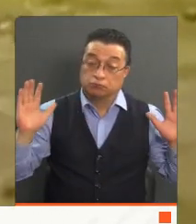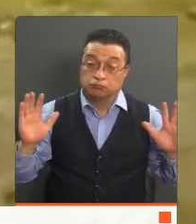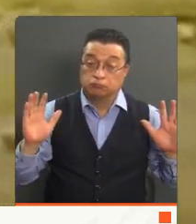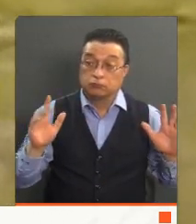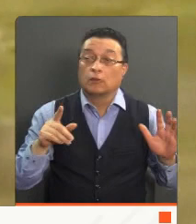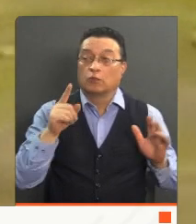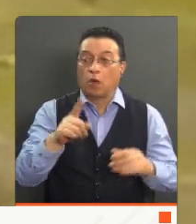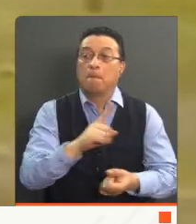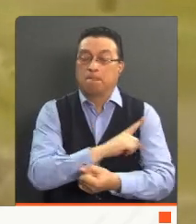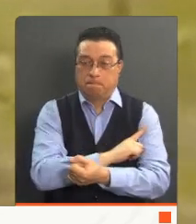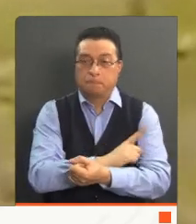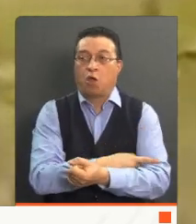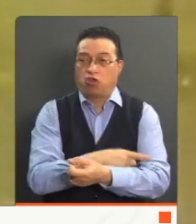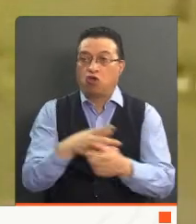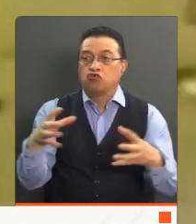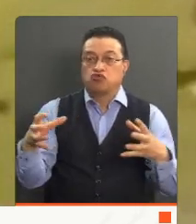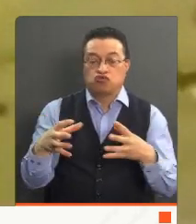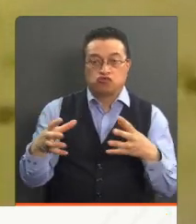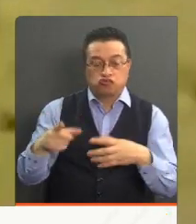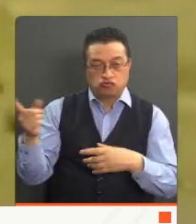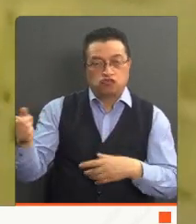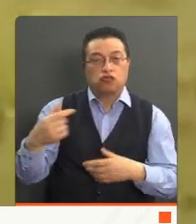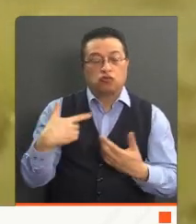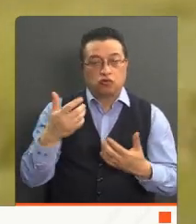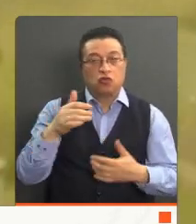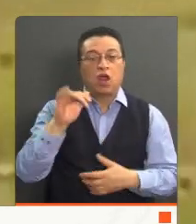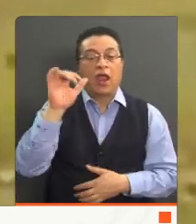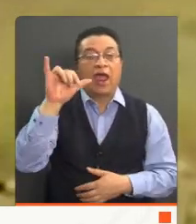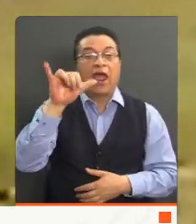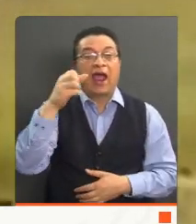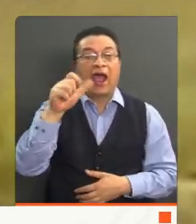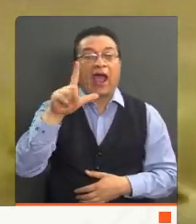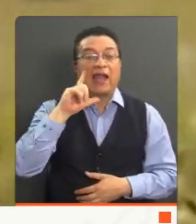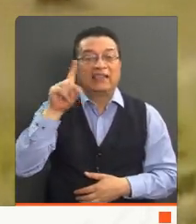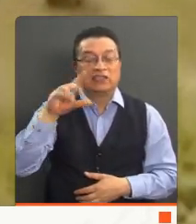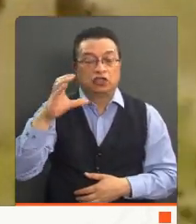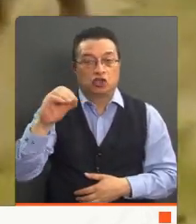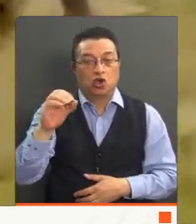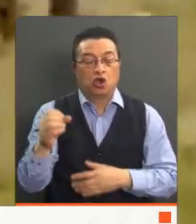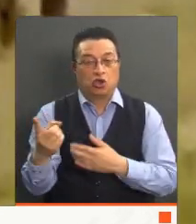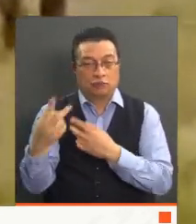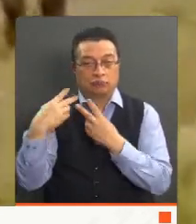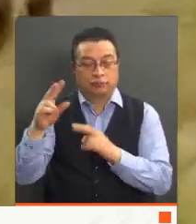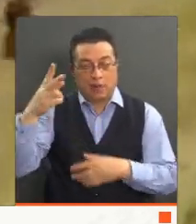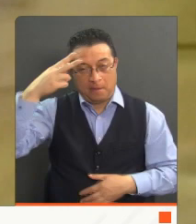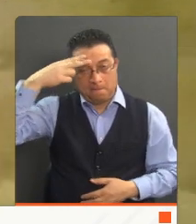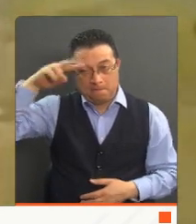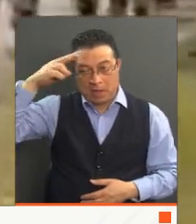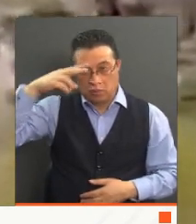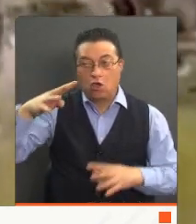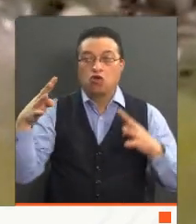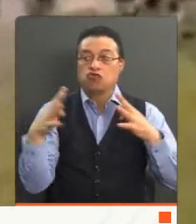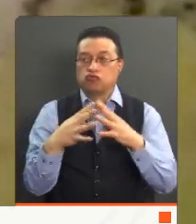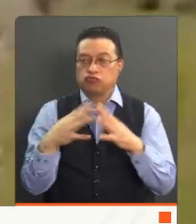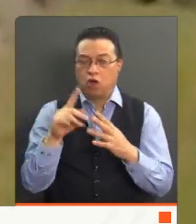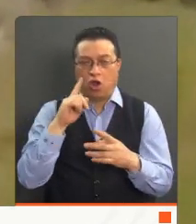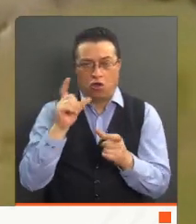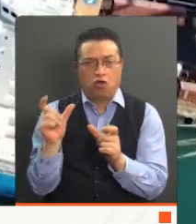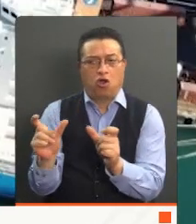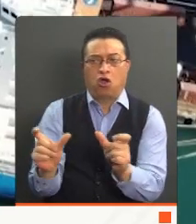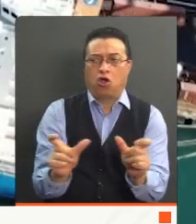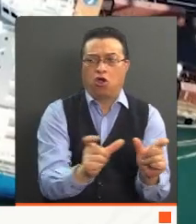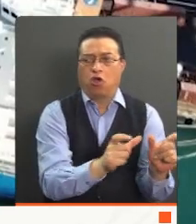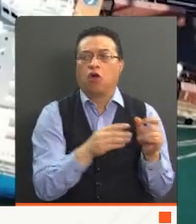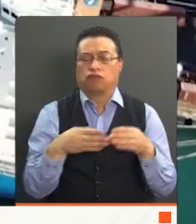el poder del brazo armado del cartel jalisco nueva generación de mexico una fuerza militar que le ha permitido controlar varios puertos de